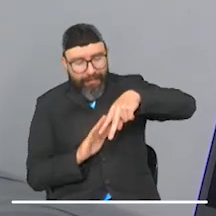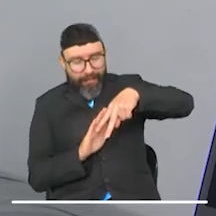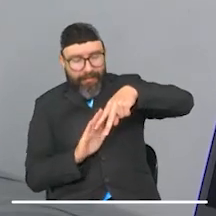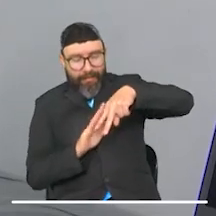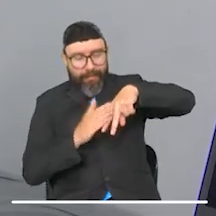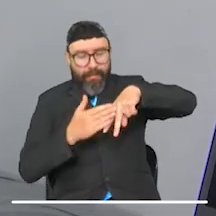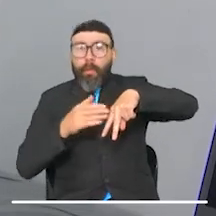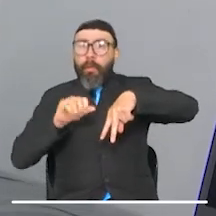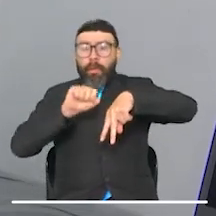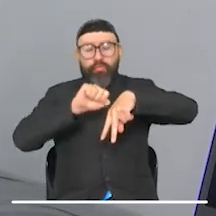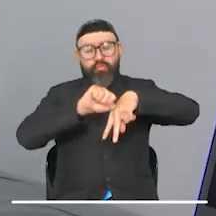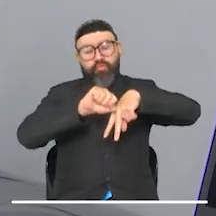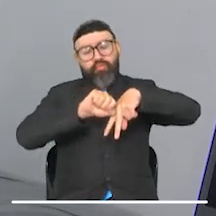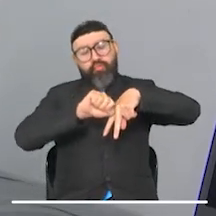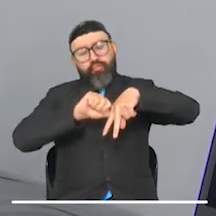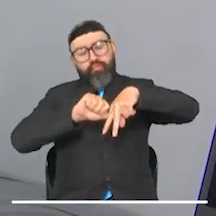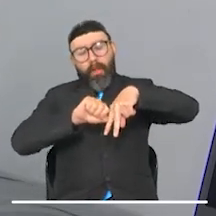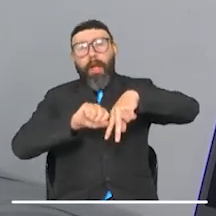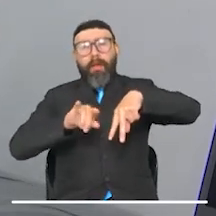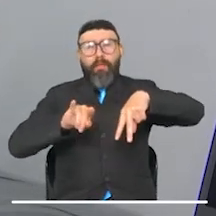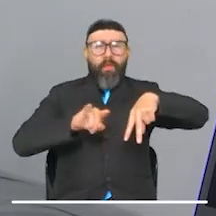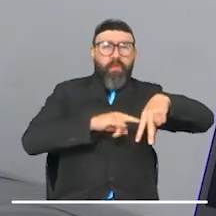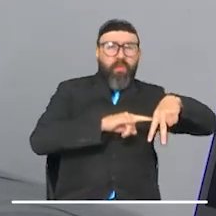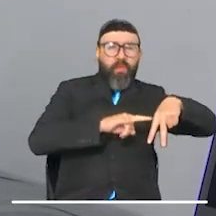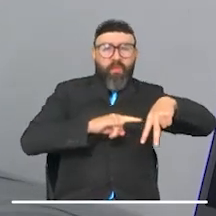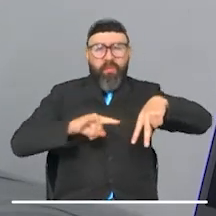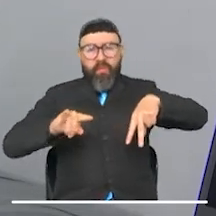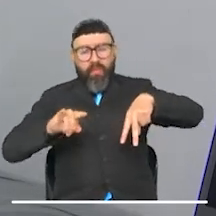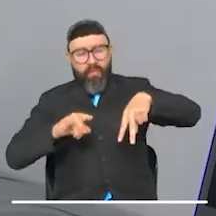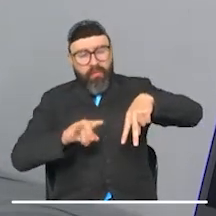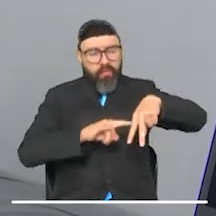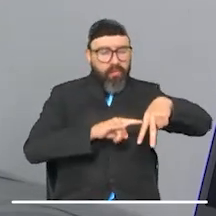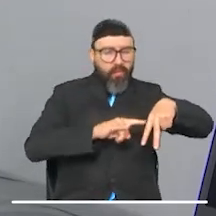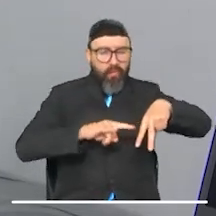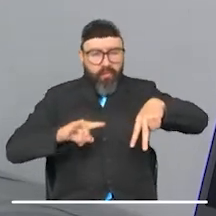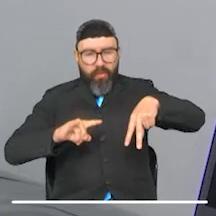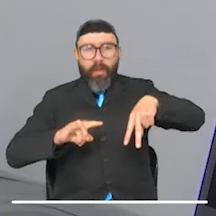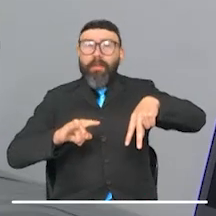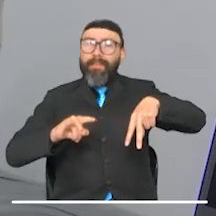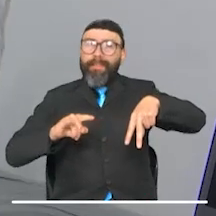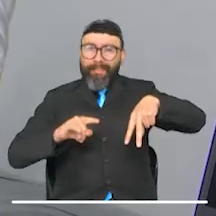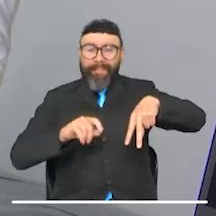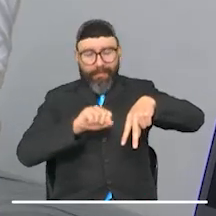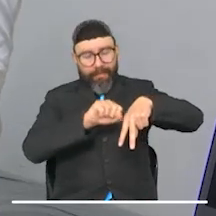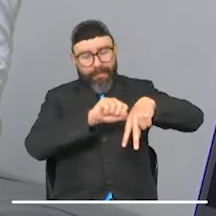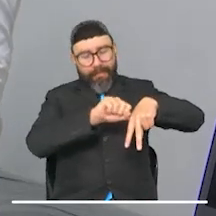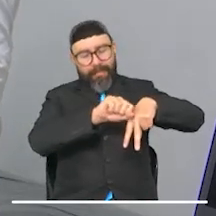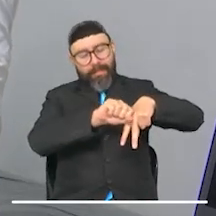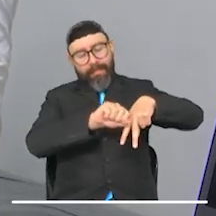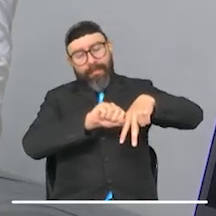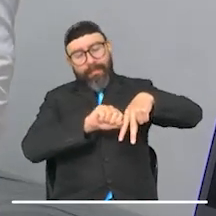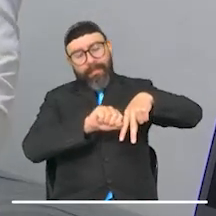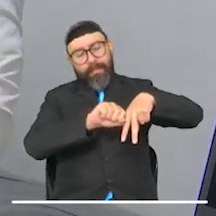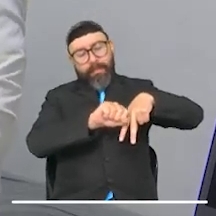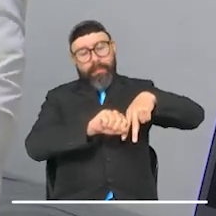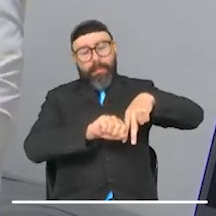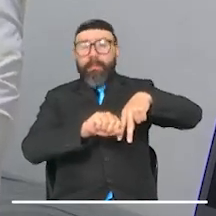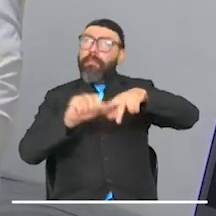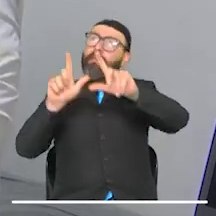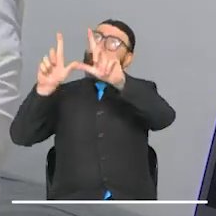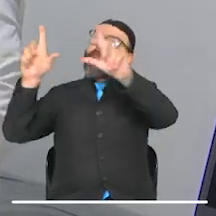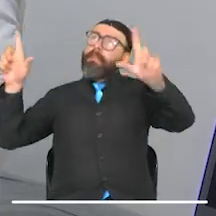y este y este aparatico que vemos acá que se llama traductor con eso lo aplicamos sobre la piel y con él podemos ir viendo